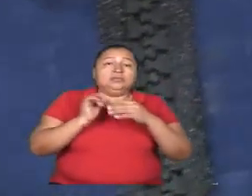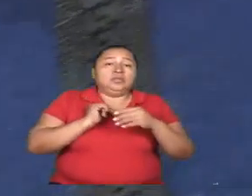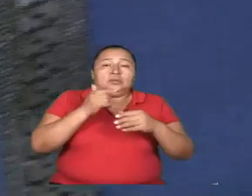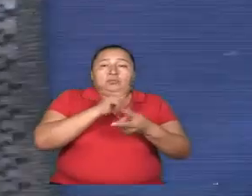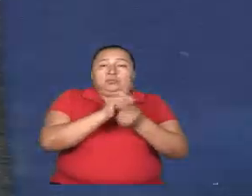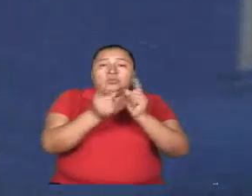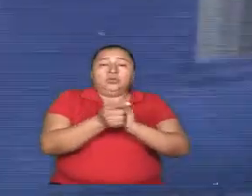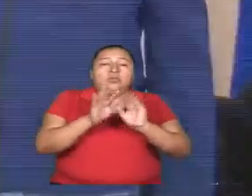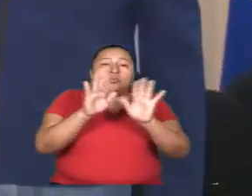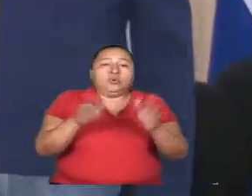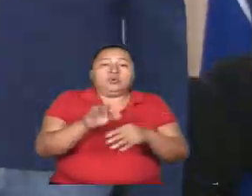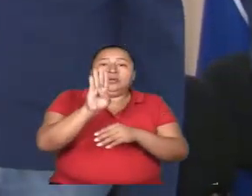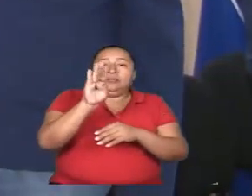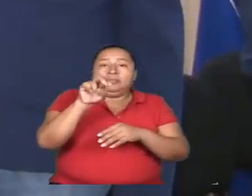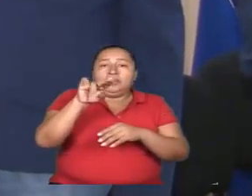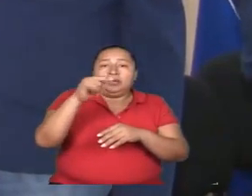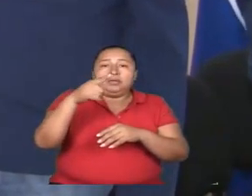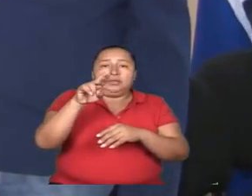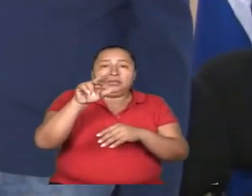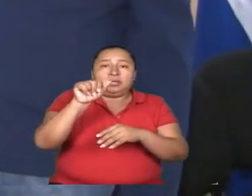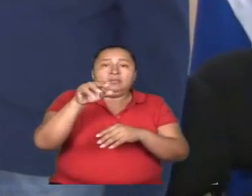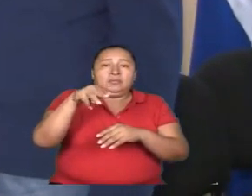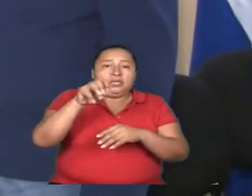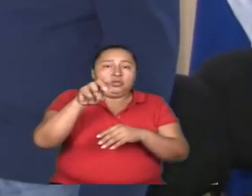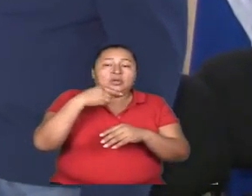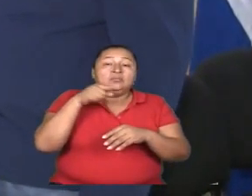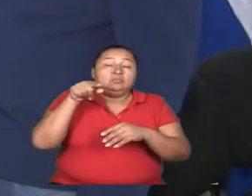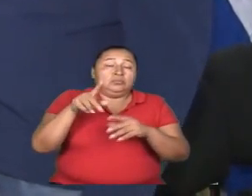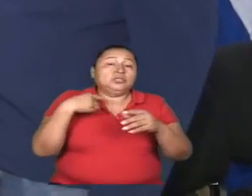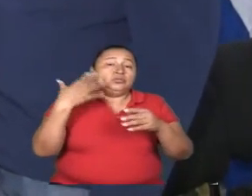revolucionaria compañera Benigna Mendiola, víctima de la